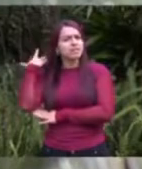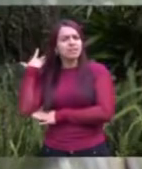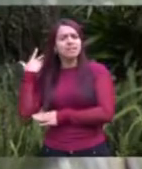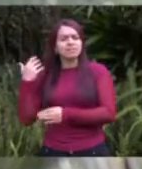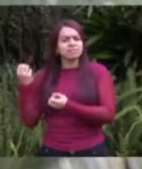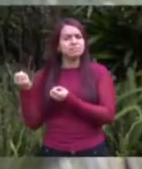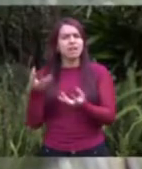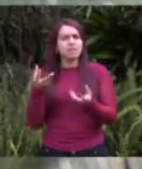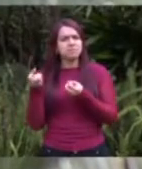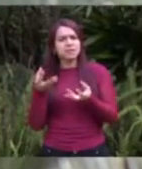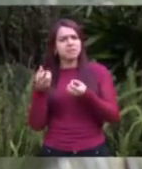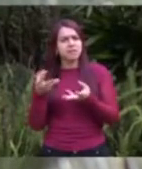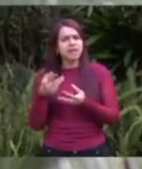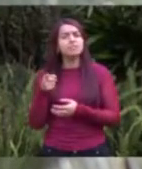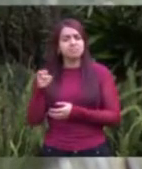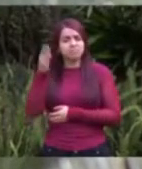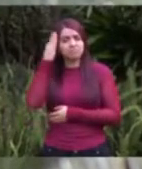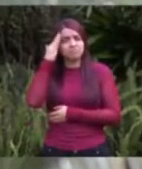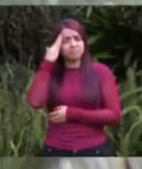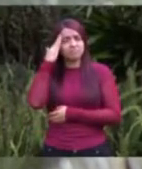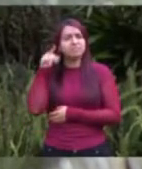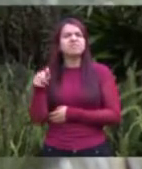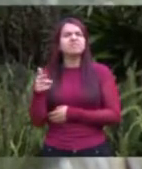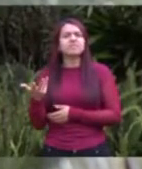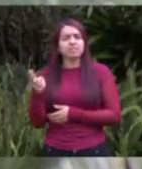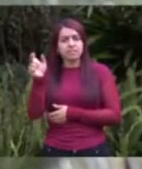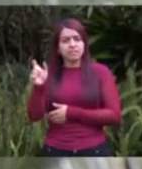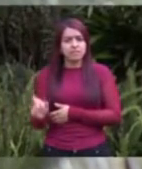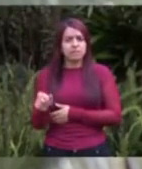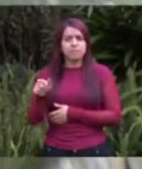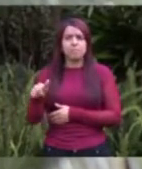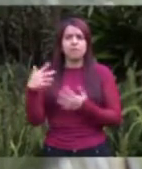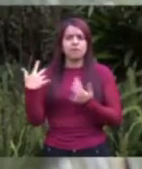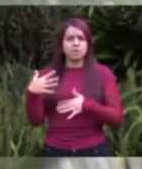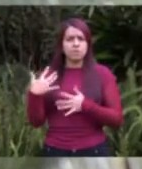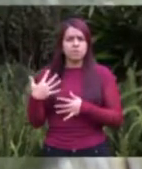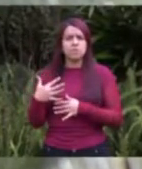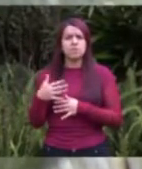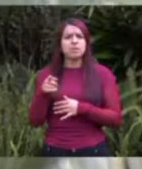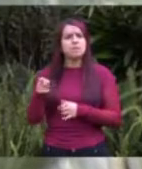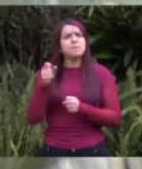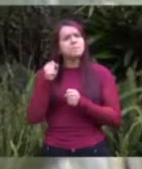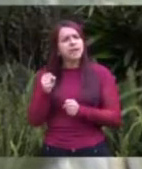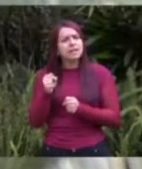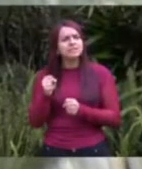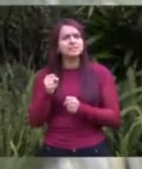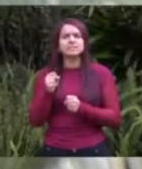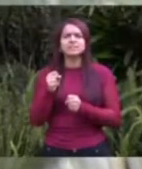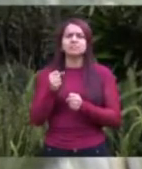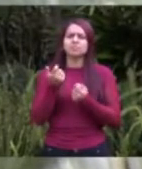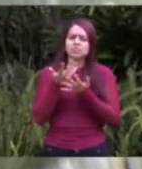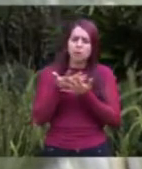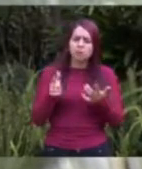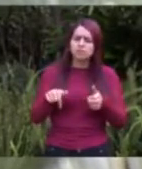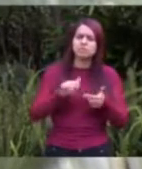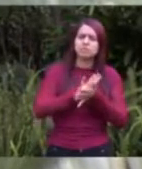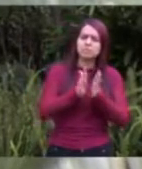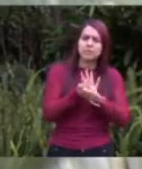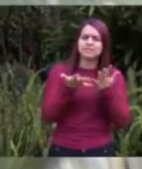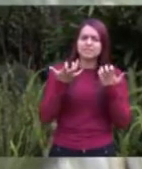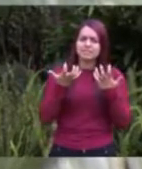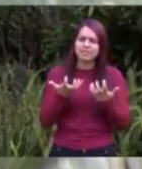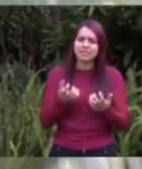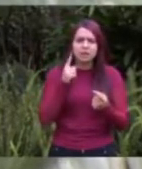uno que estuvo, diría yo, en todos los capítulos de búsqueda de la paz en este país, y el